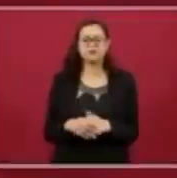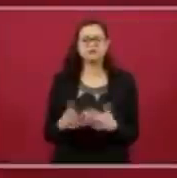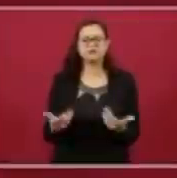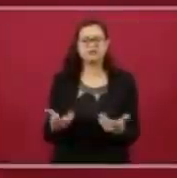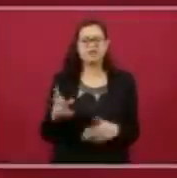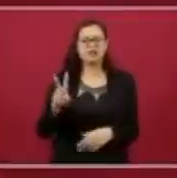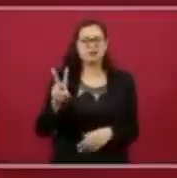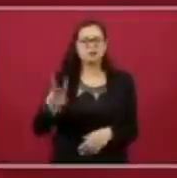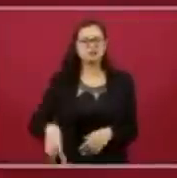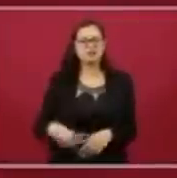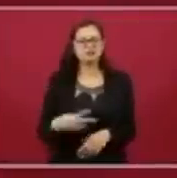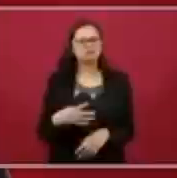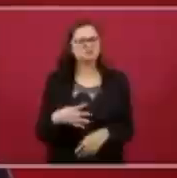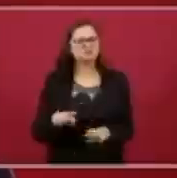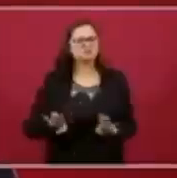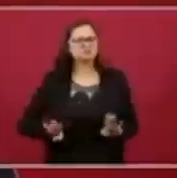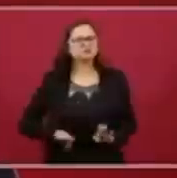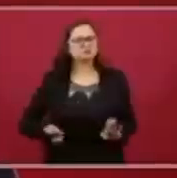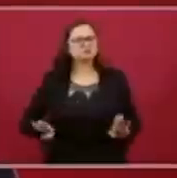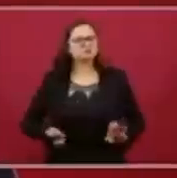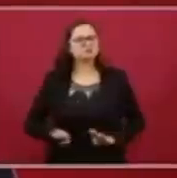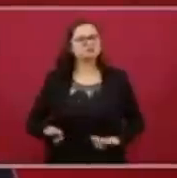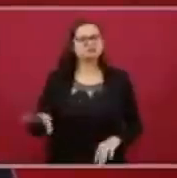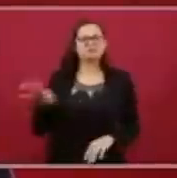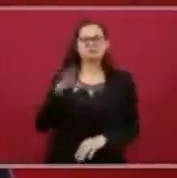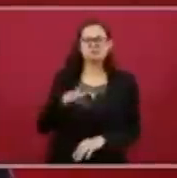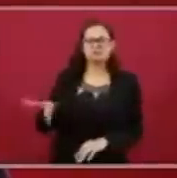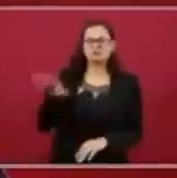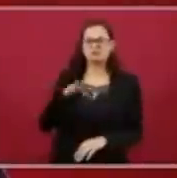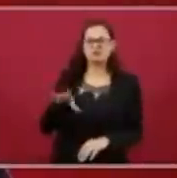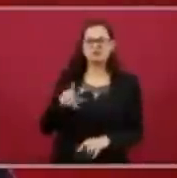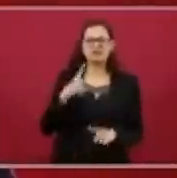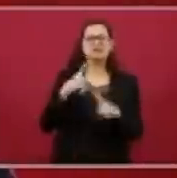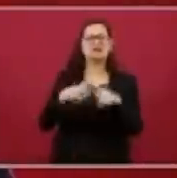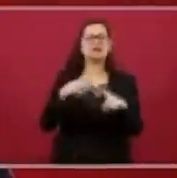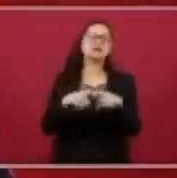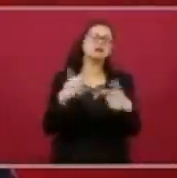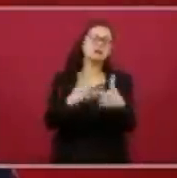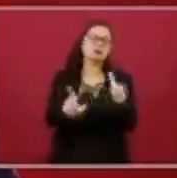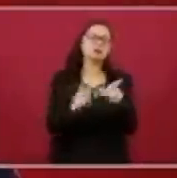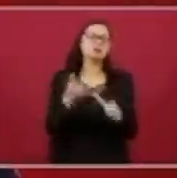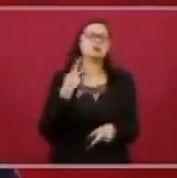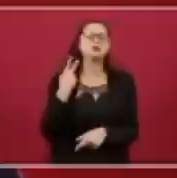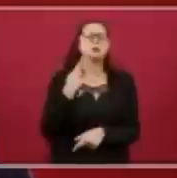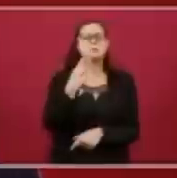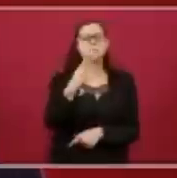rechazo de parte del PAN